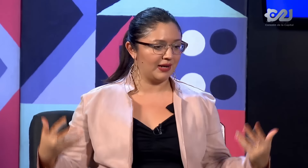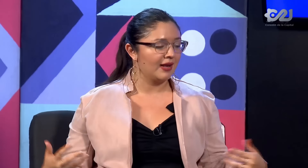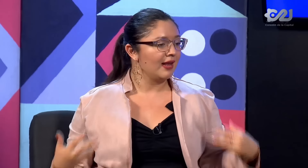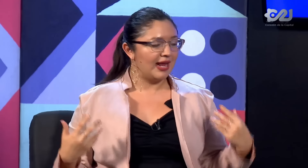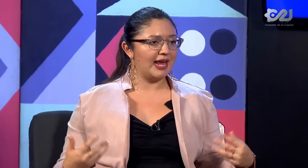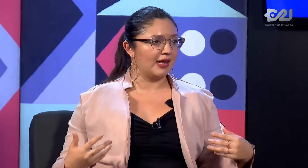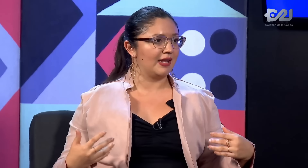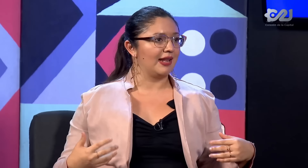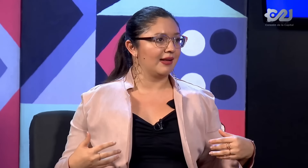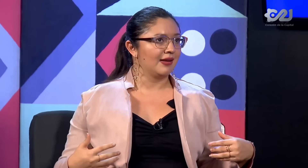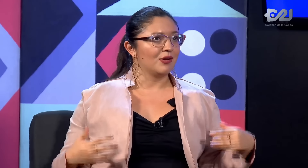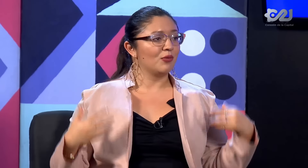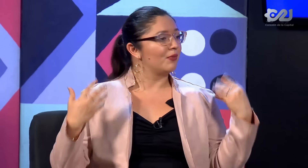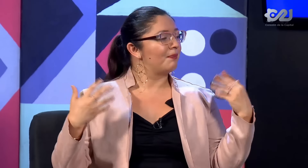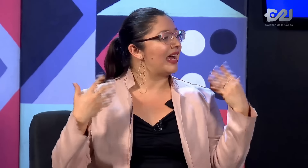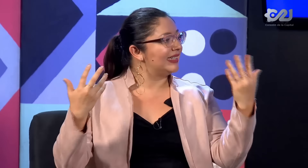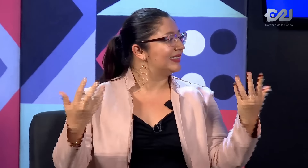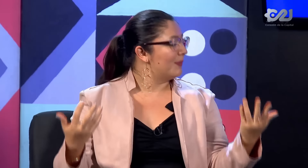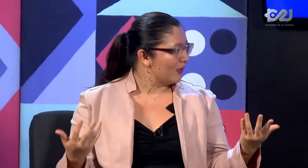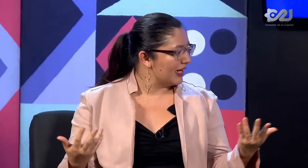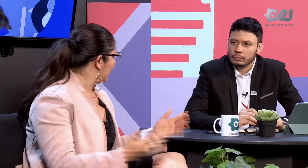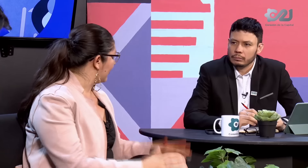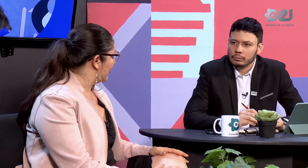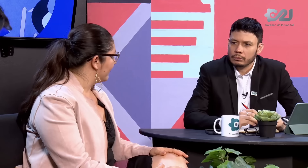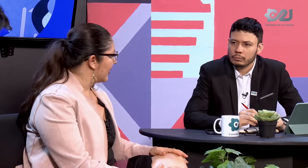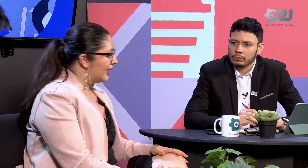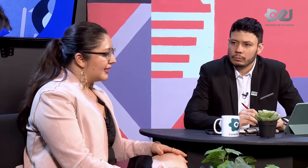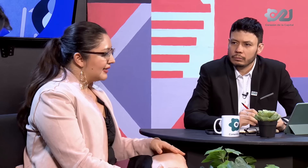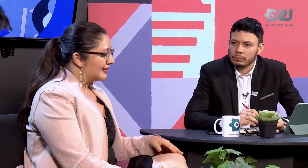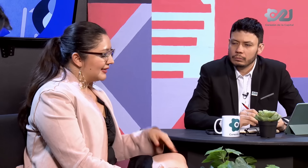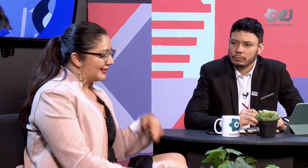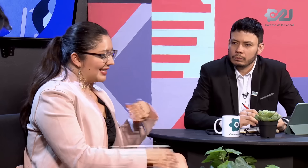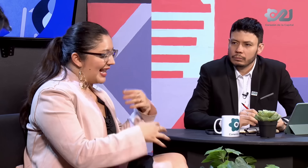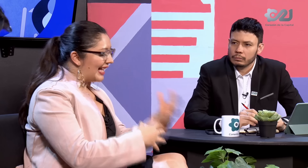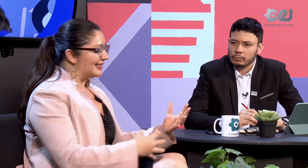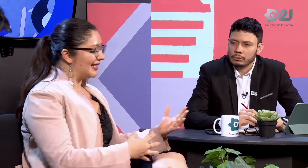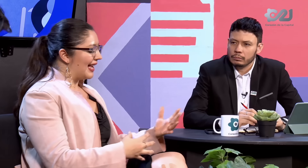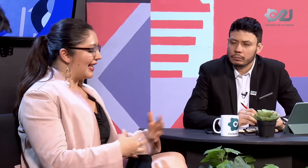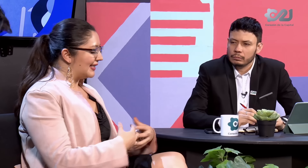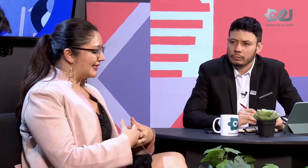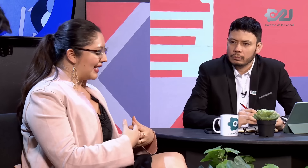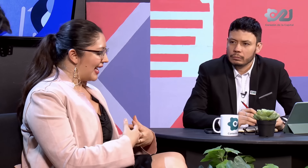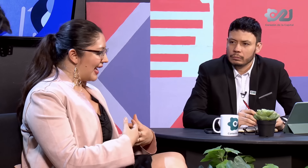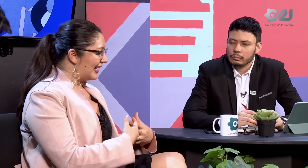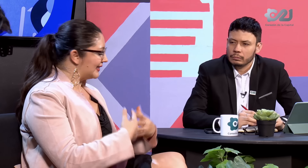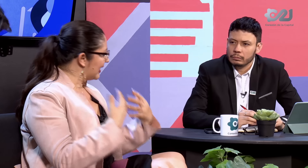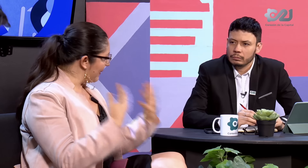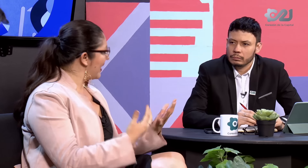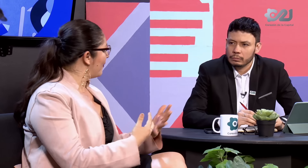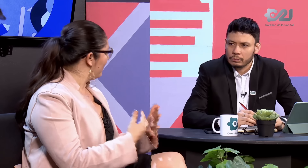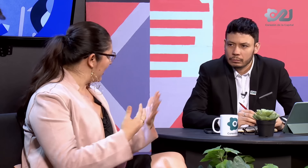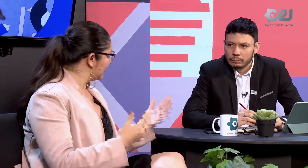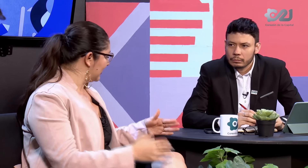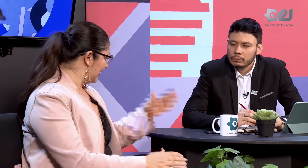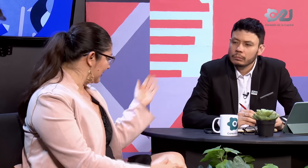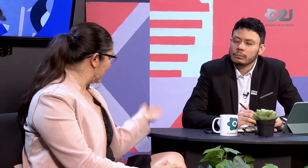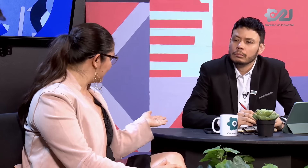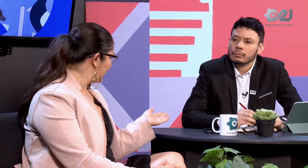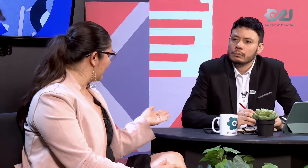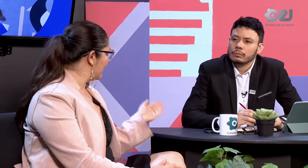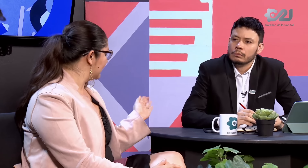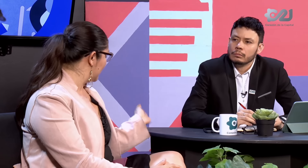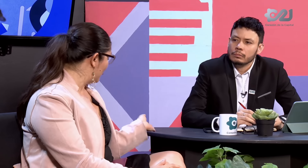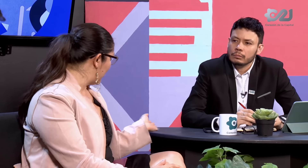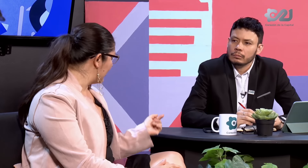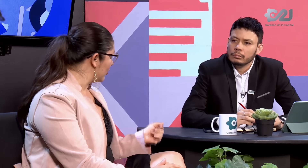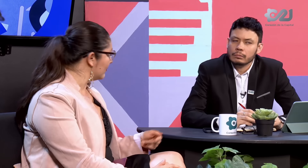de vivir en un país democrático. Se lanza este llamado al Plan C desde